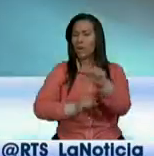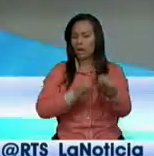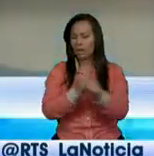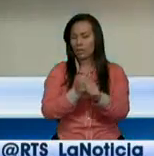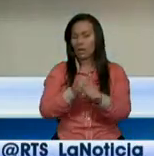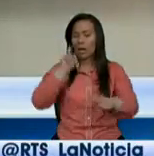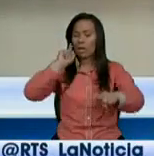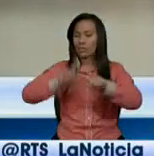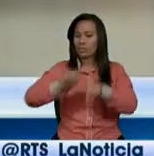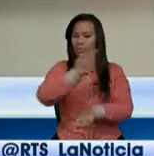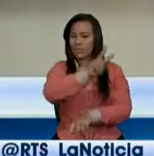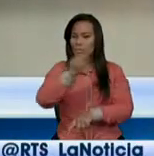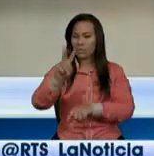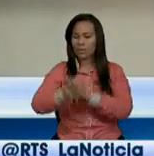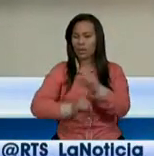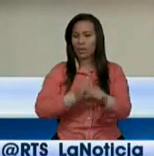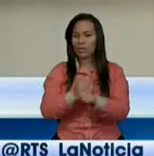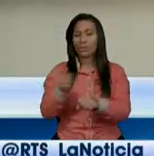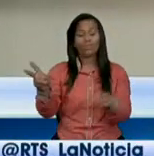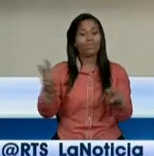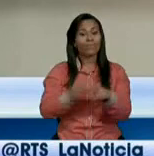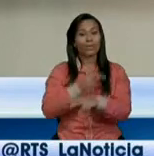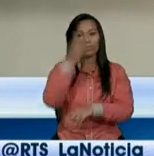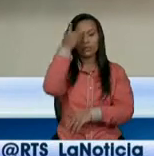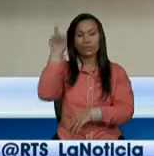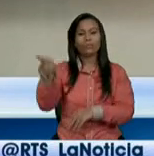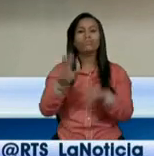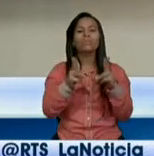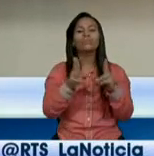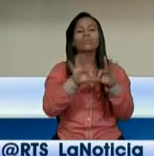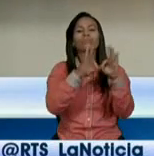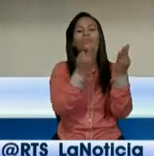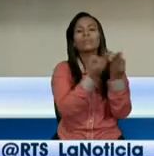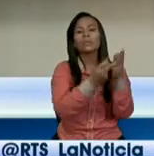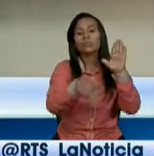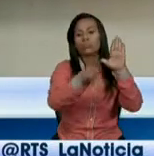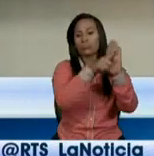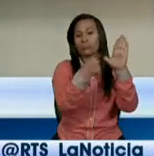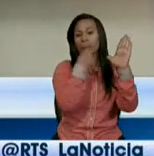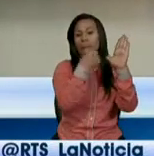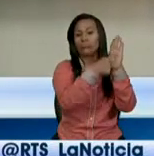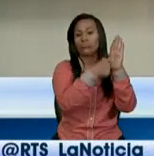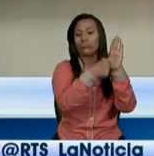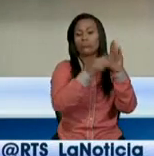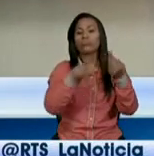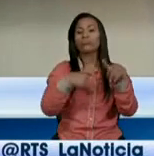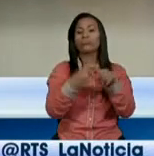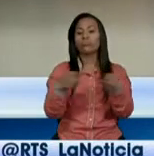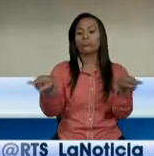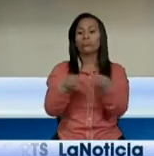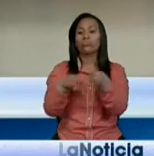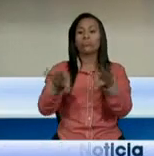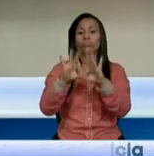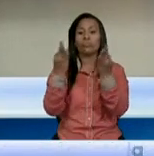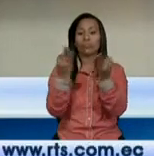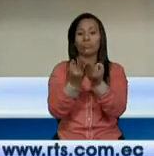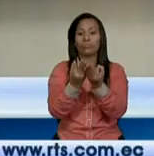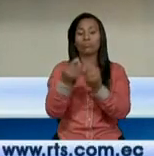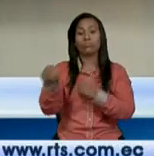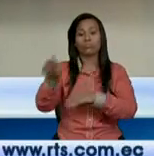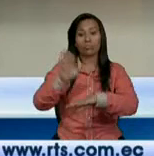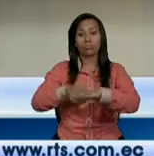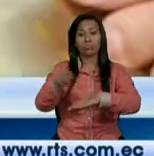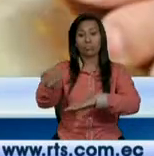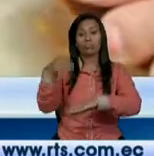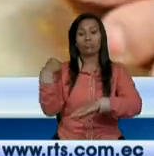a 22, que en este caso es la pena máxima, así lo establece la ley, cuando hay una relación de consanguinidad entre el agresor y